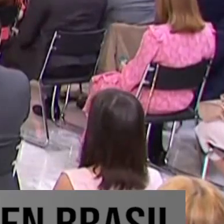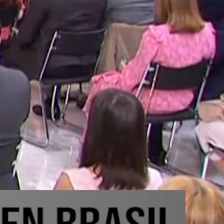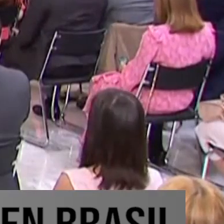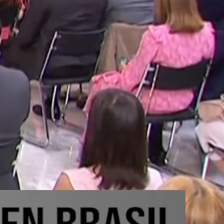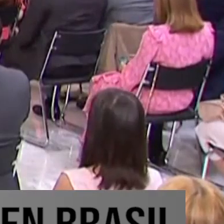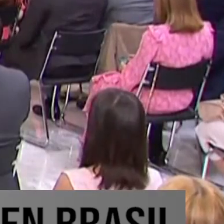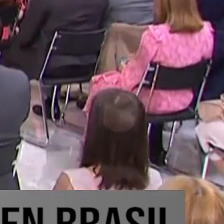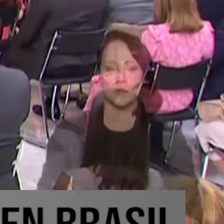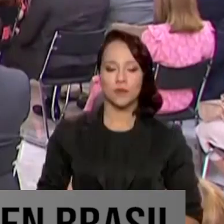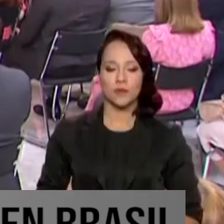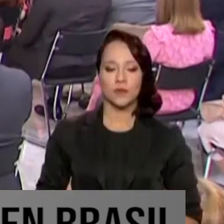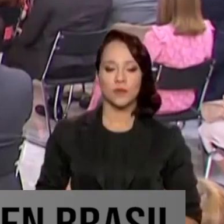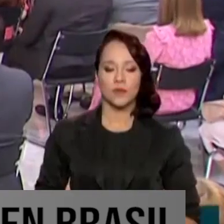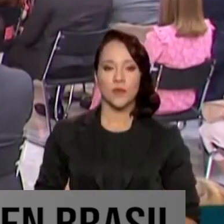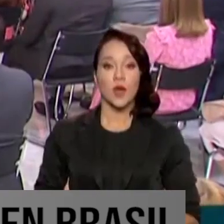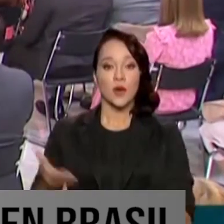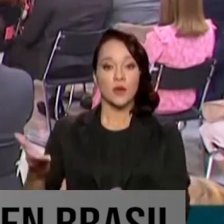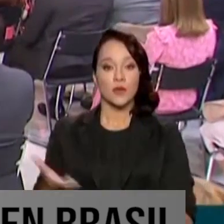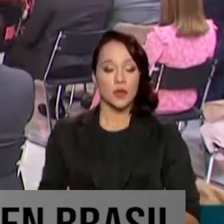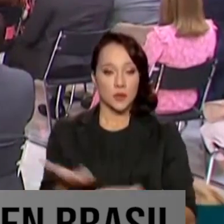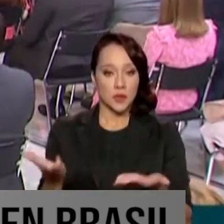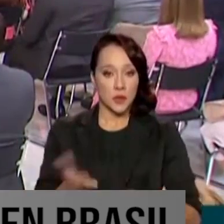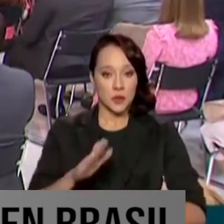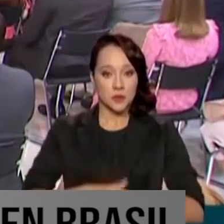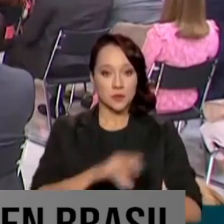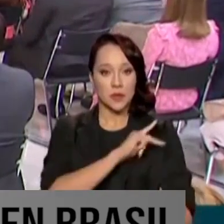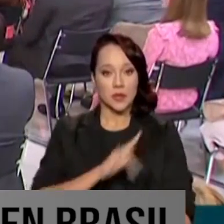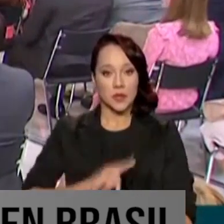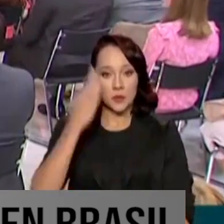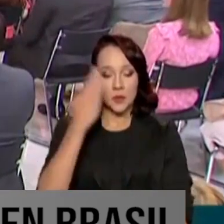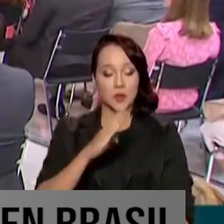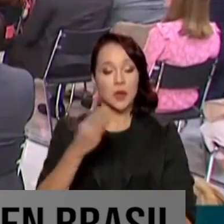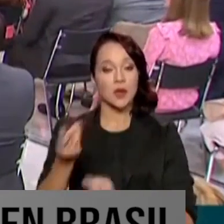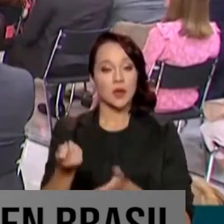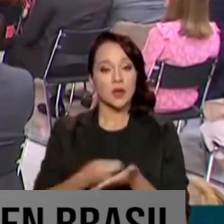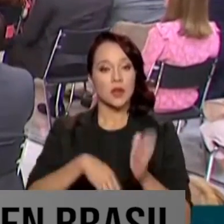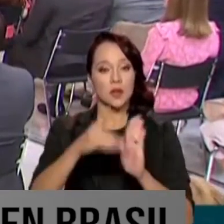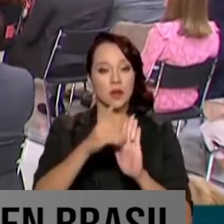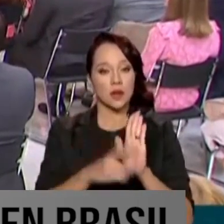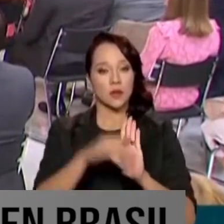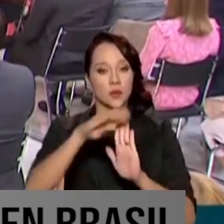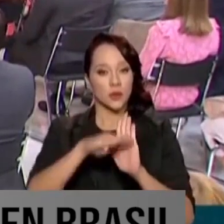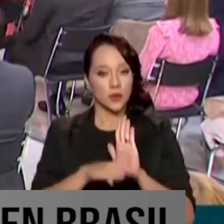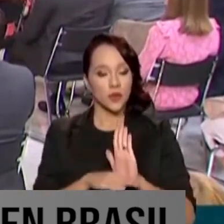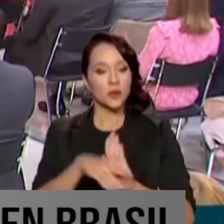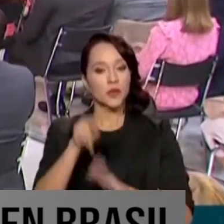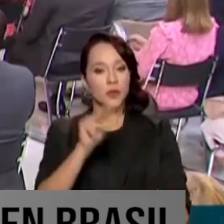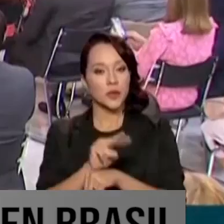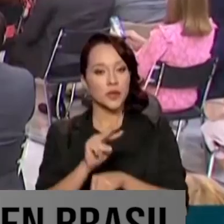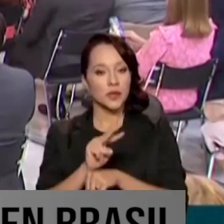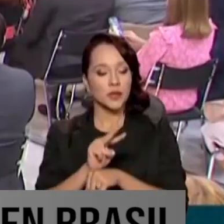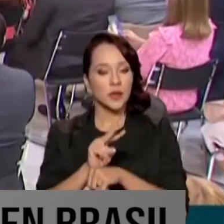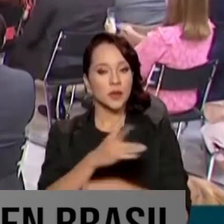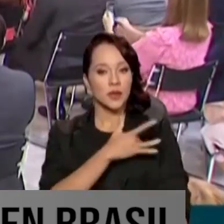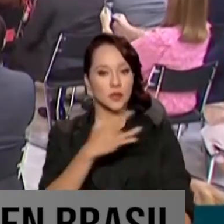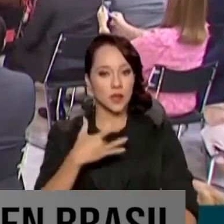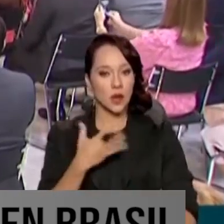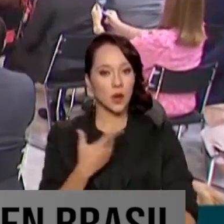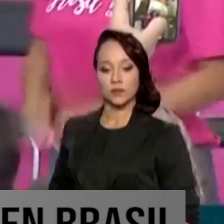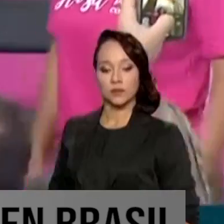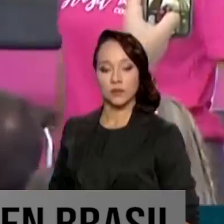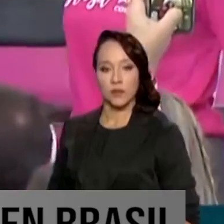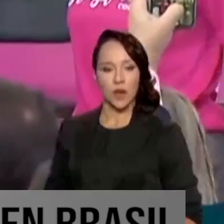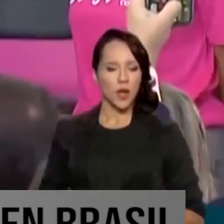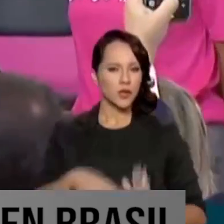Bolsonaro, quien aspira a un segundo mandato en las elecciones de octubre, firmó además un proyecto de ley con medidas para proteger a mujeres víctimas